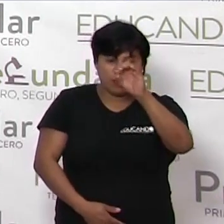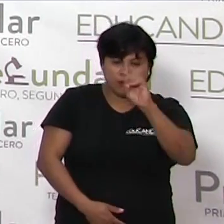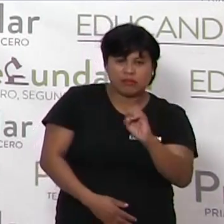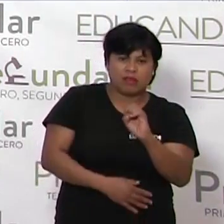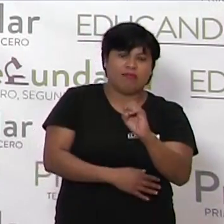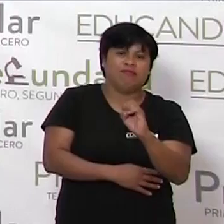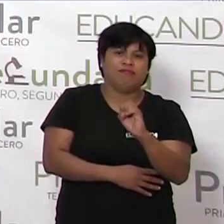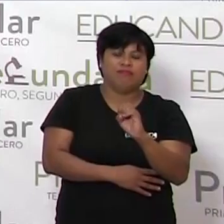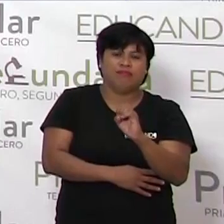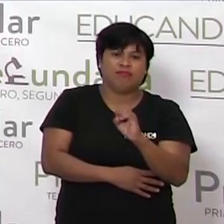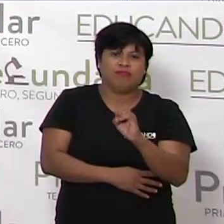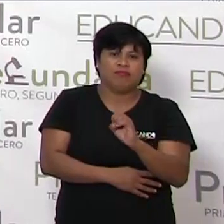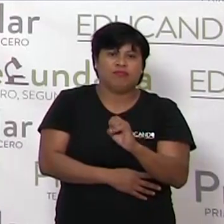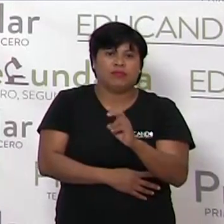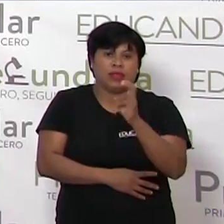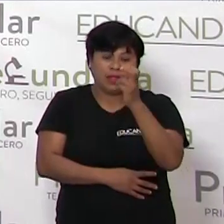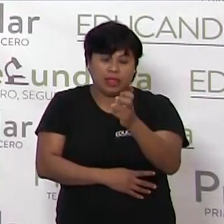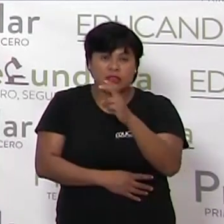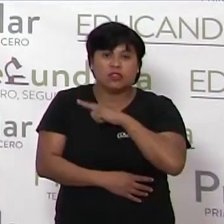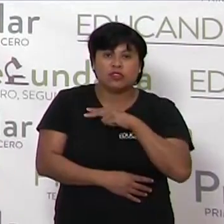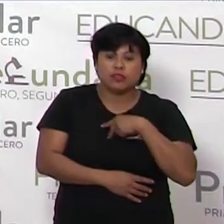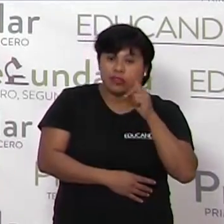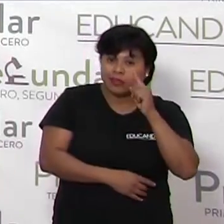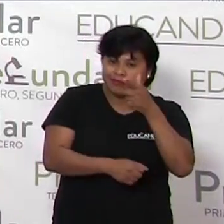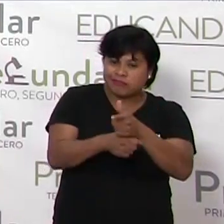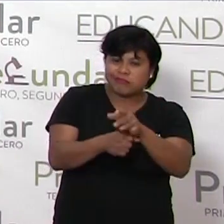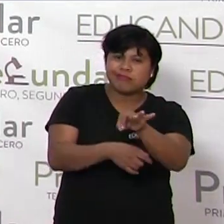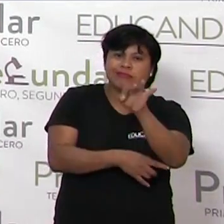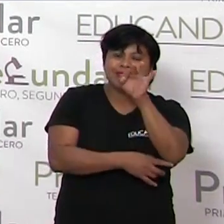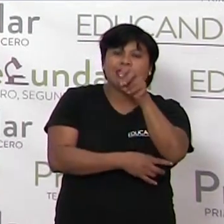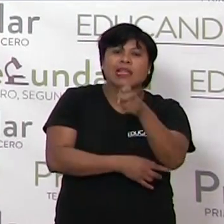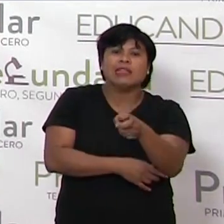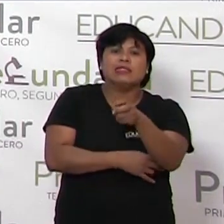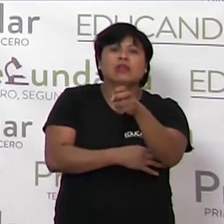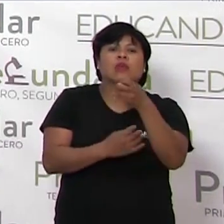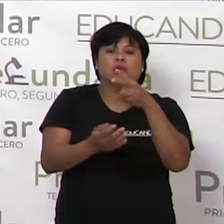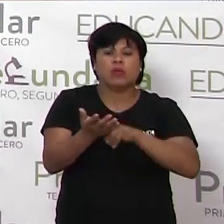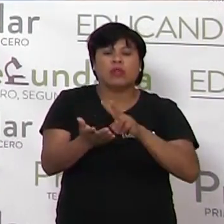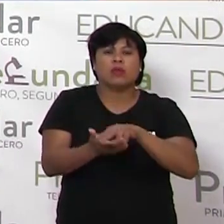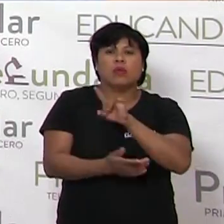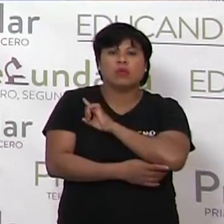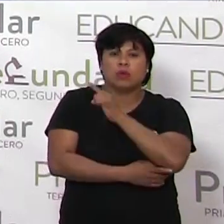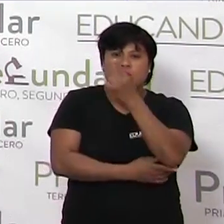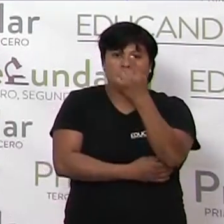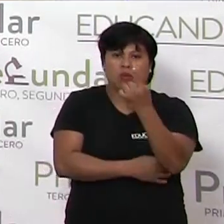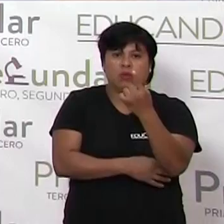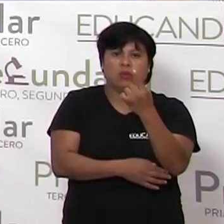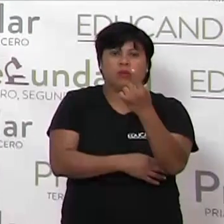Para 40, pues es 0. Estamos encontrando lo que es